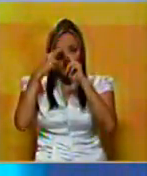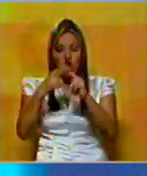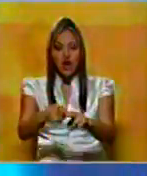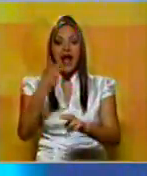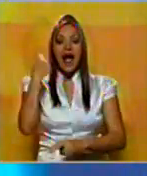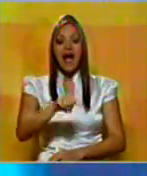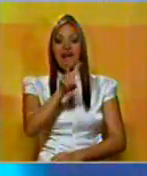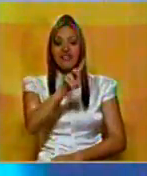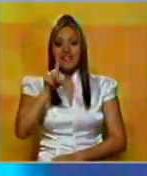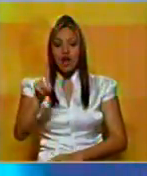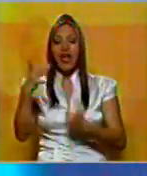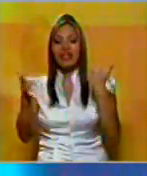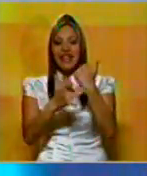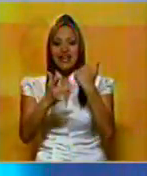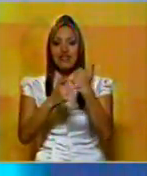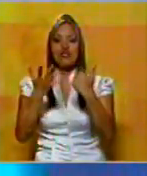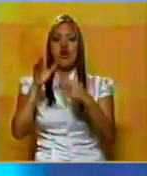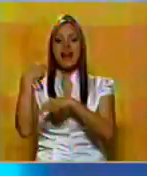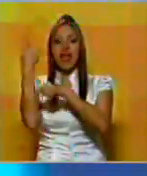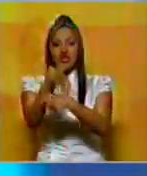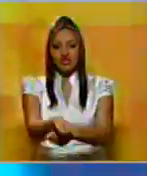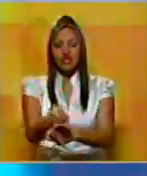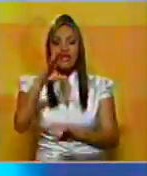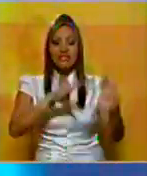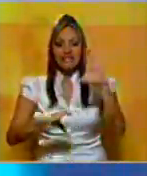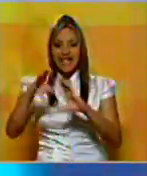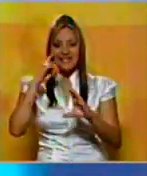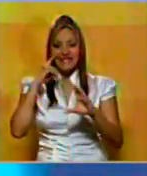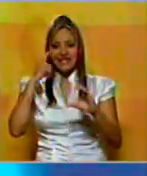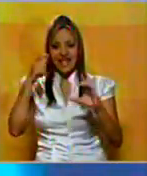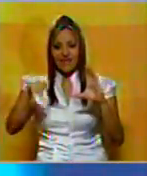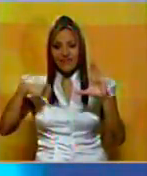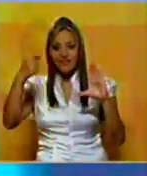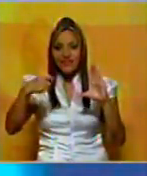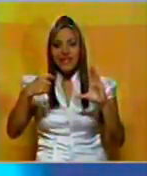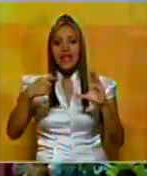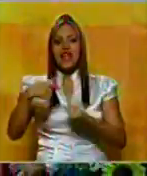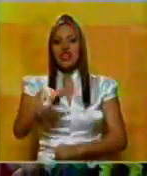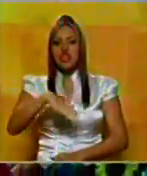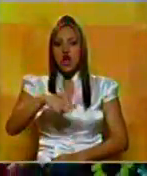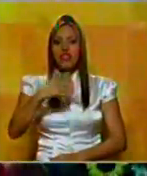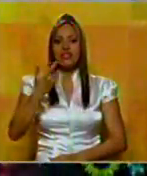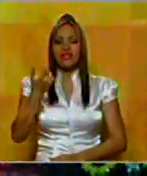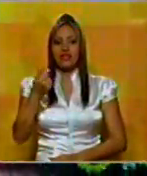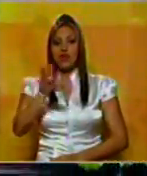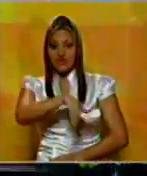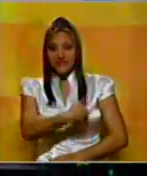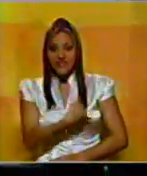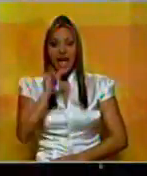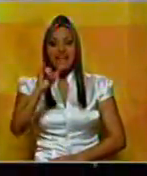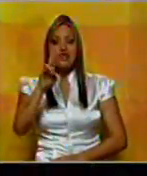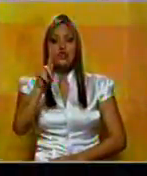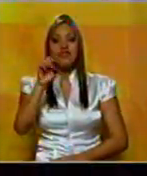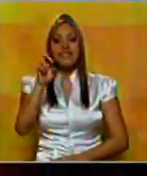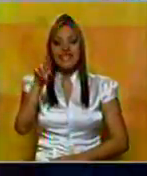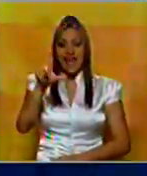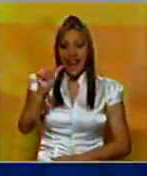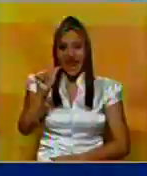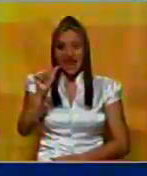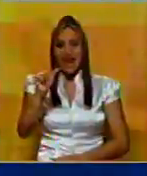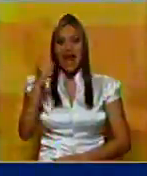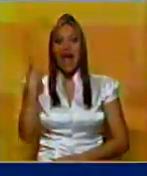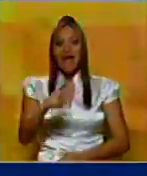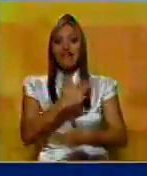21ª promoción de técnicos superiores universitarios en ciencias audiovisuales del UTIRLA. El reconocido periodista de Noticiero Venevisión